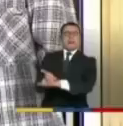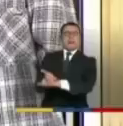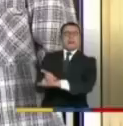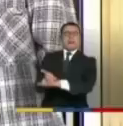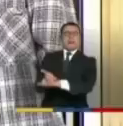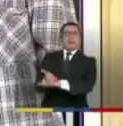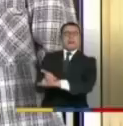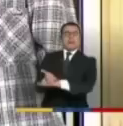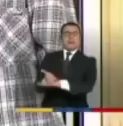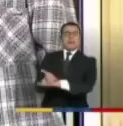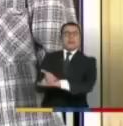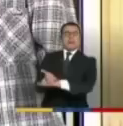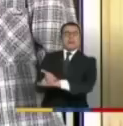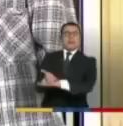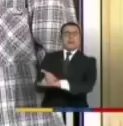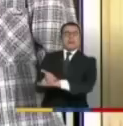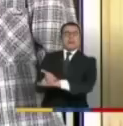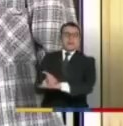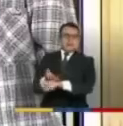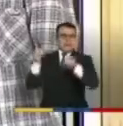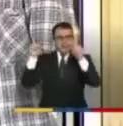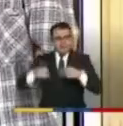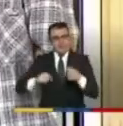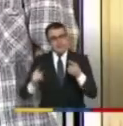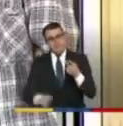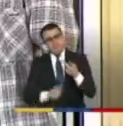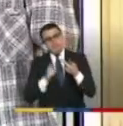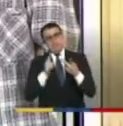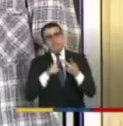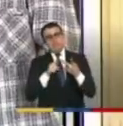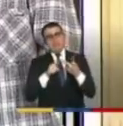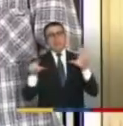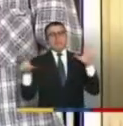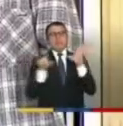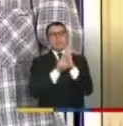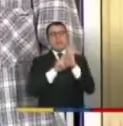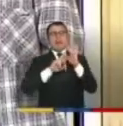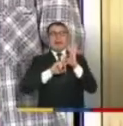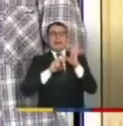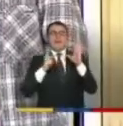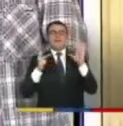trae Petro esta vez vamos a seguir viendo la reforma laboral